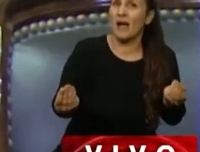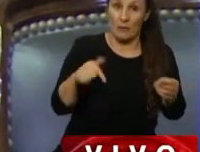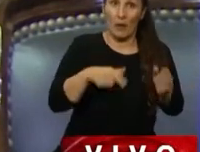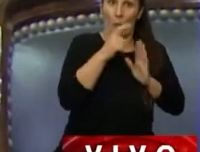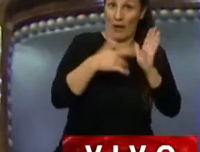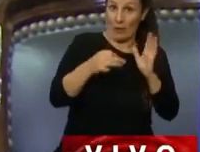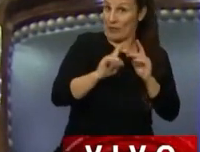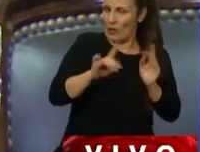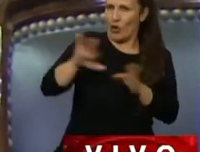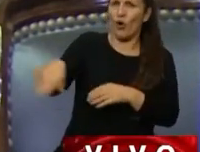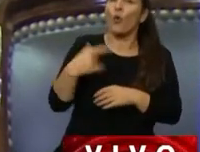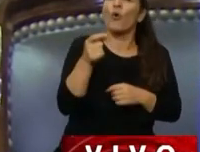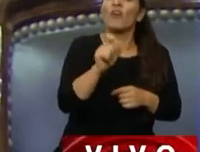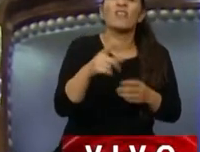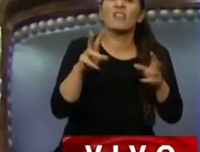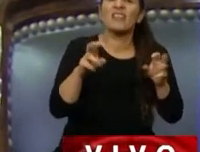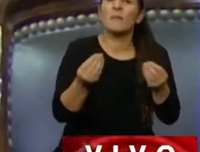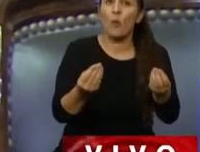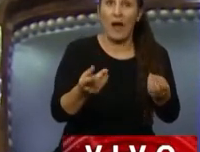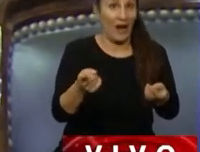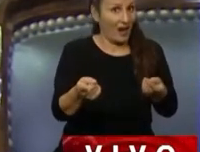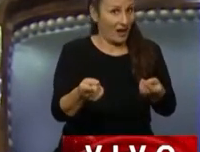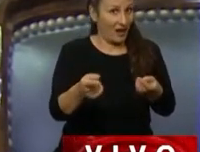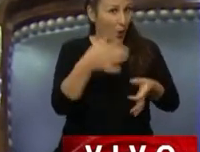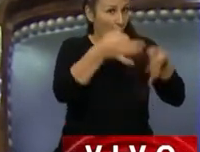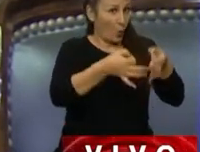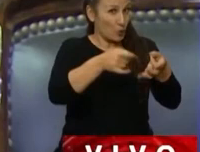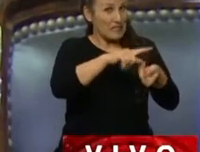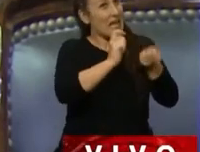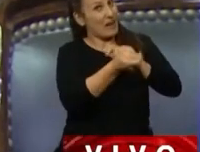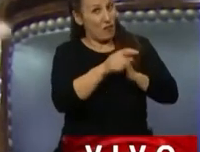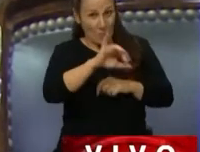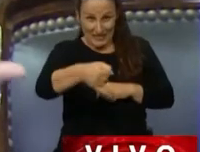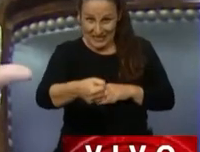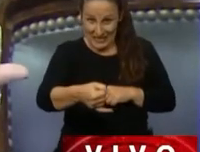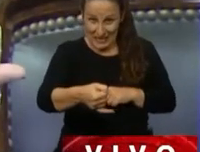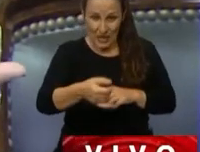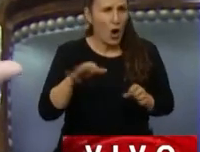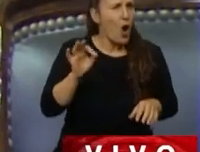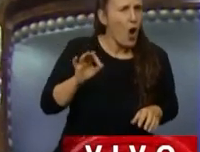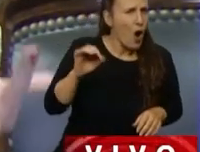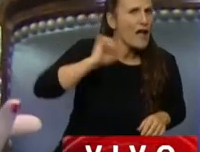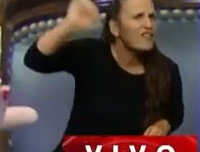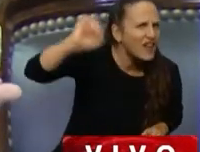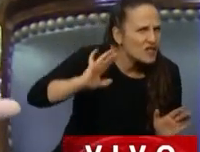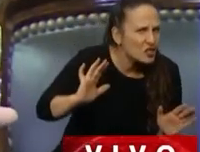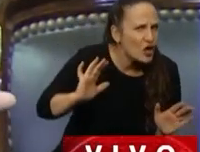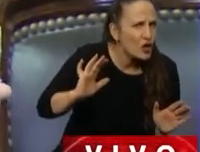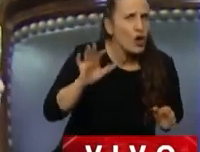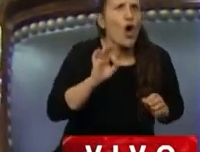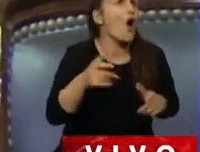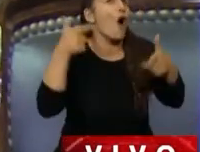gente? ¿La reforma judicial es tema de la gente? ¿O será la inflación, la